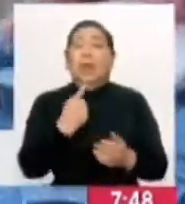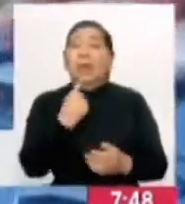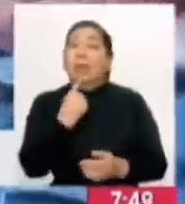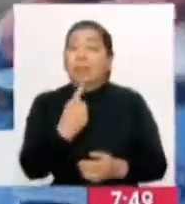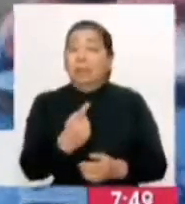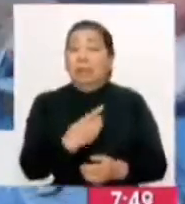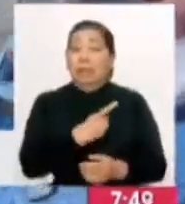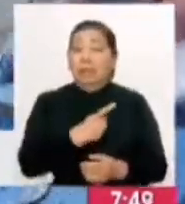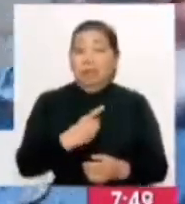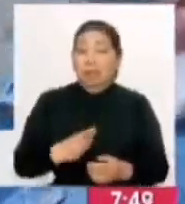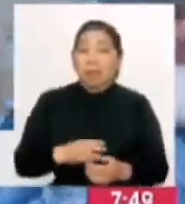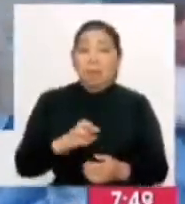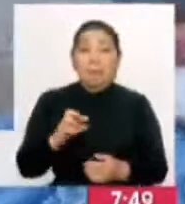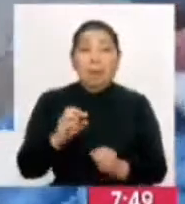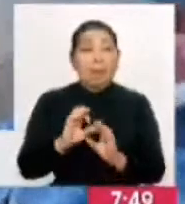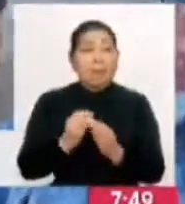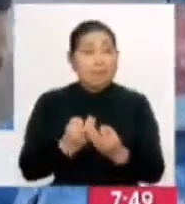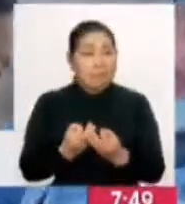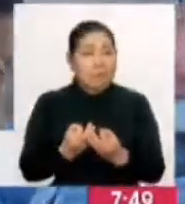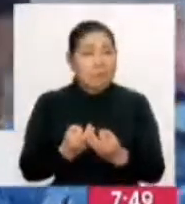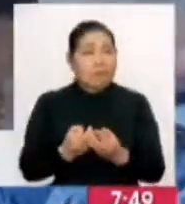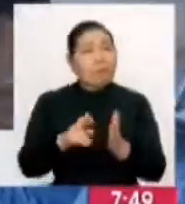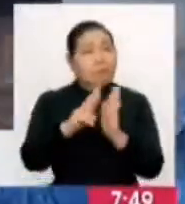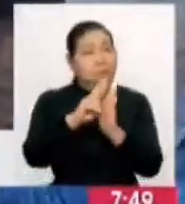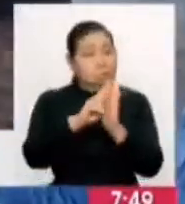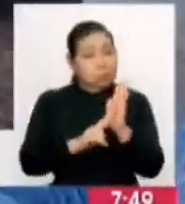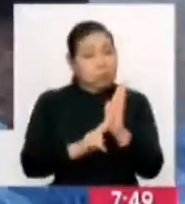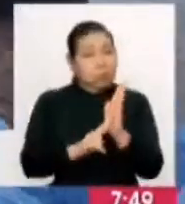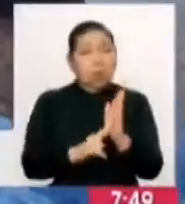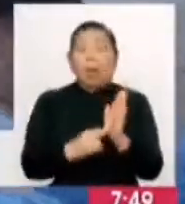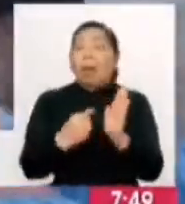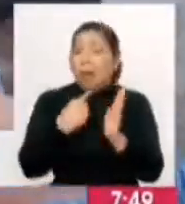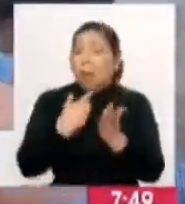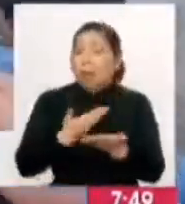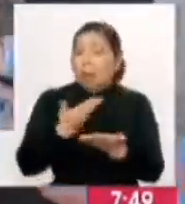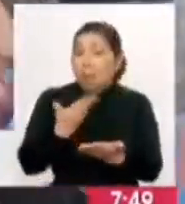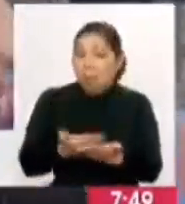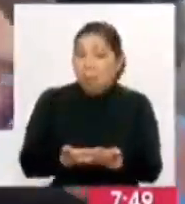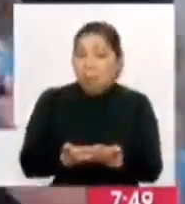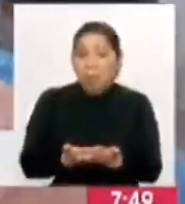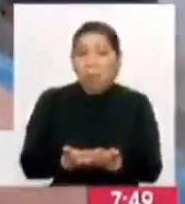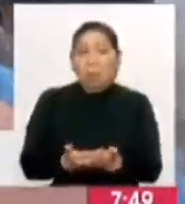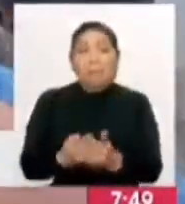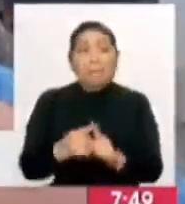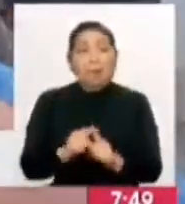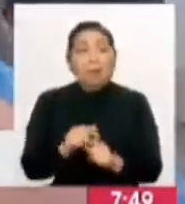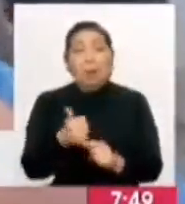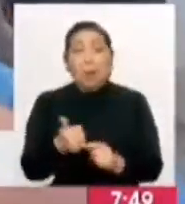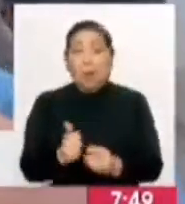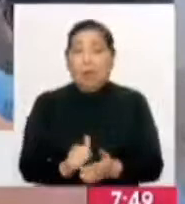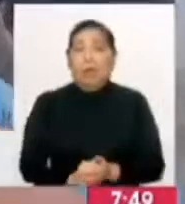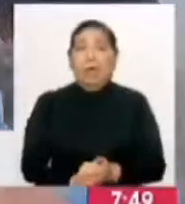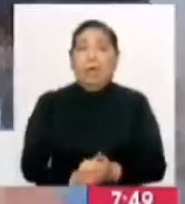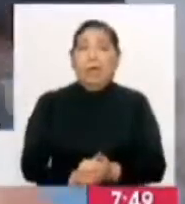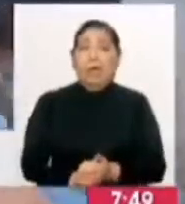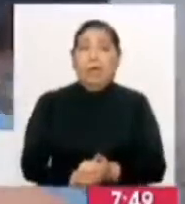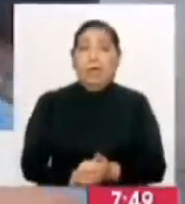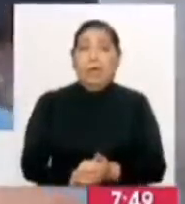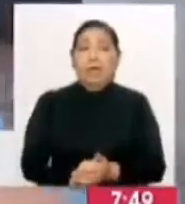comprometió ante todos los padres de familia que iba a sacar una resolución en la cual ya le reconocía a la PAFA y a los otros miembros de